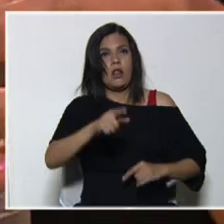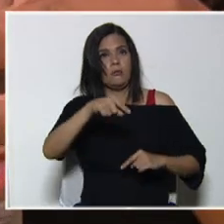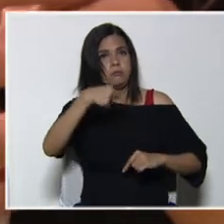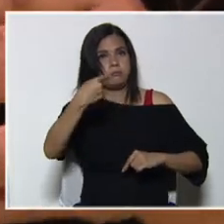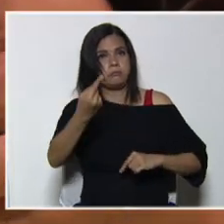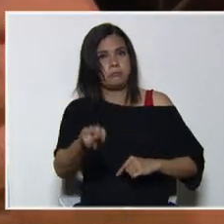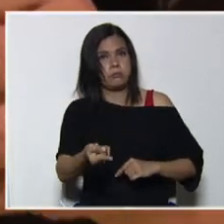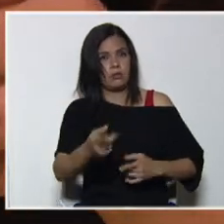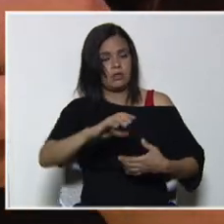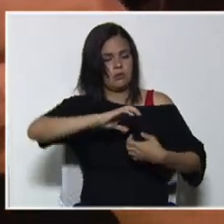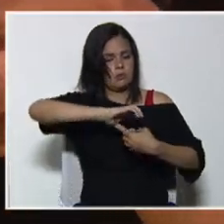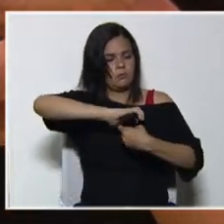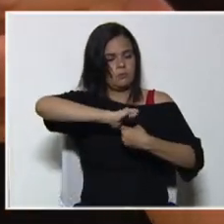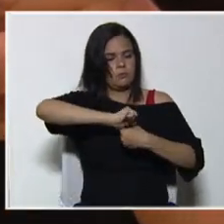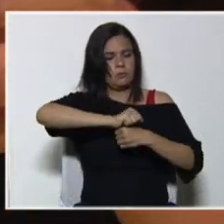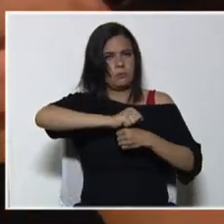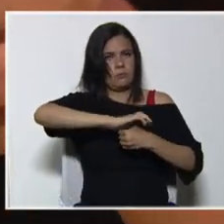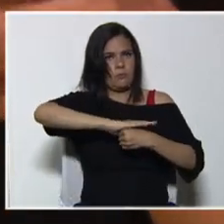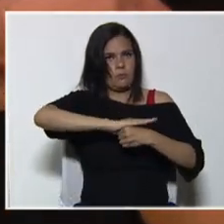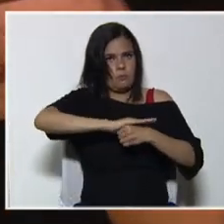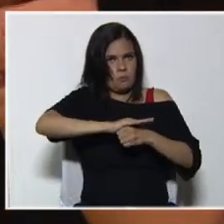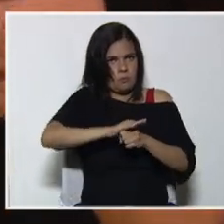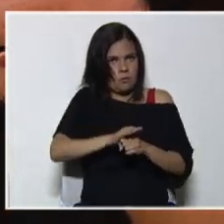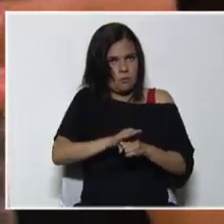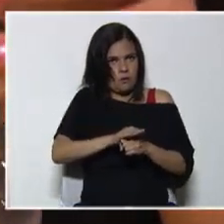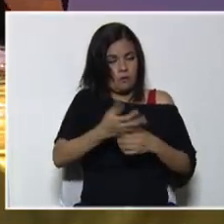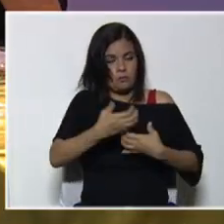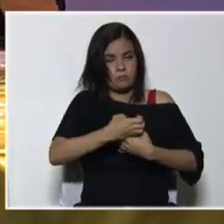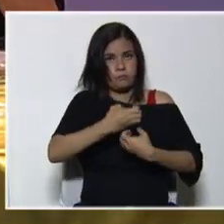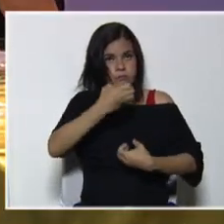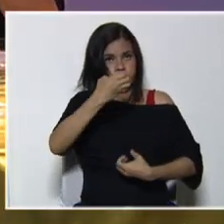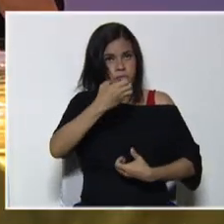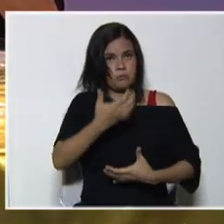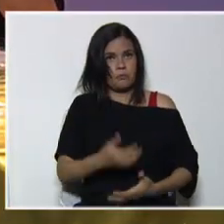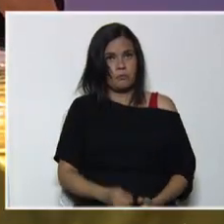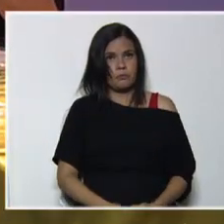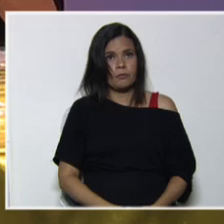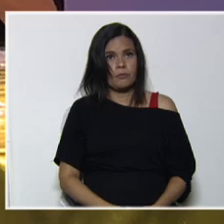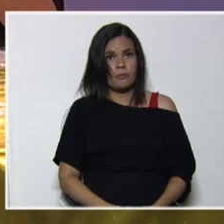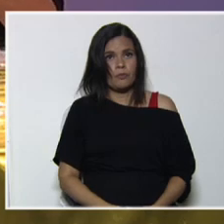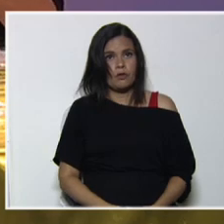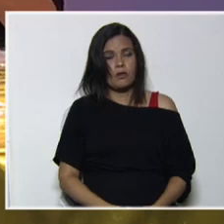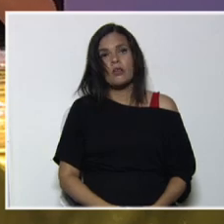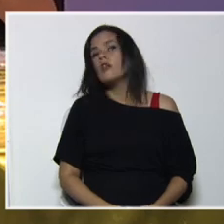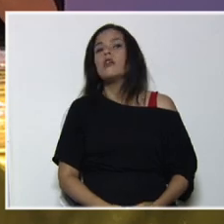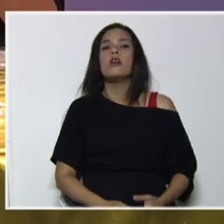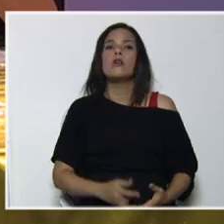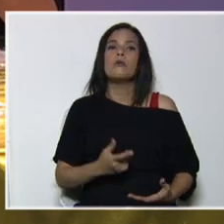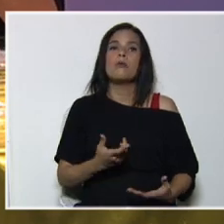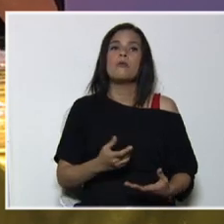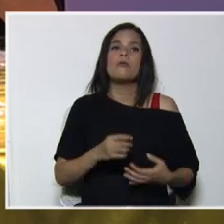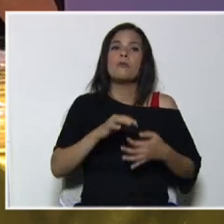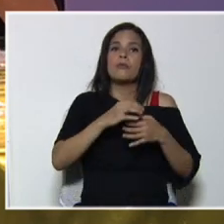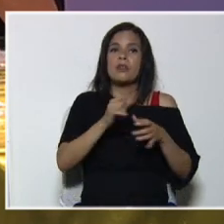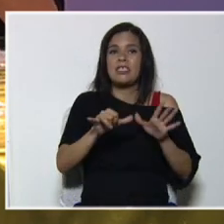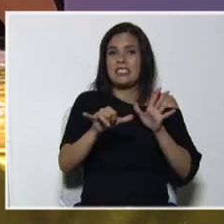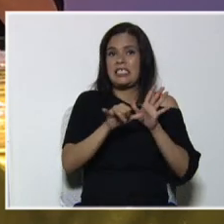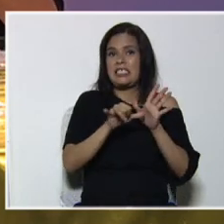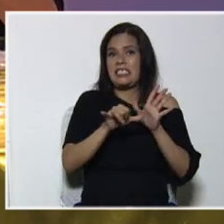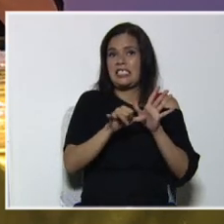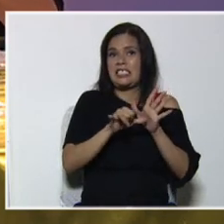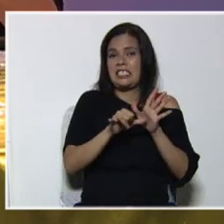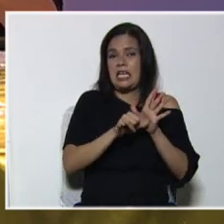Procedemos a cerrar nuestro envase y lo vamos a colocar cerca de